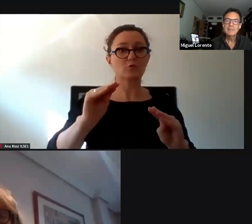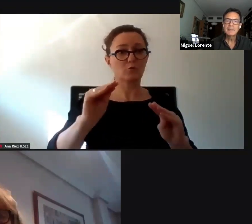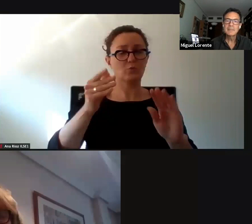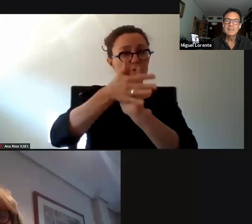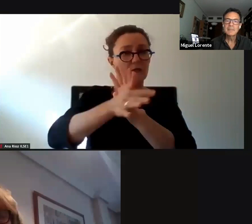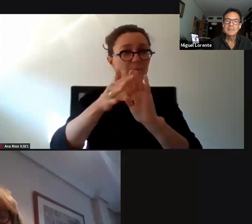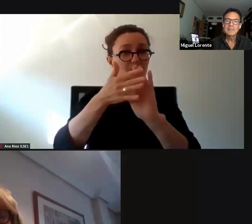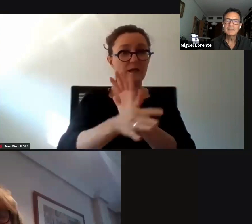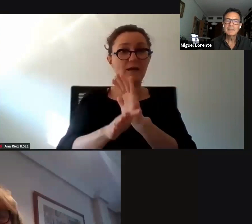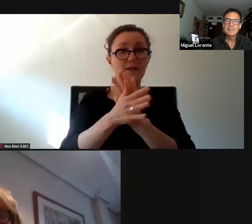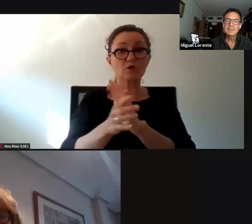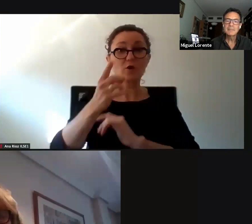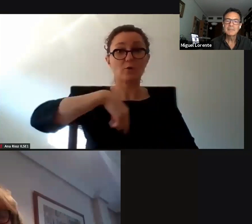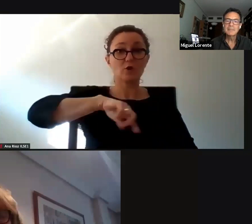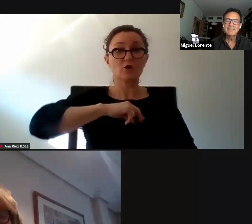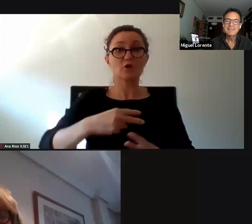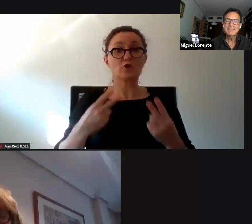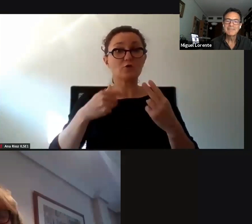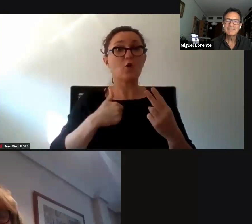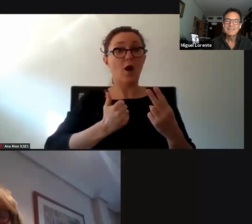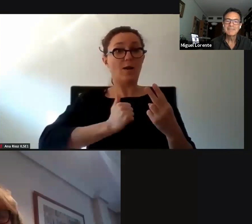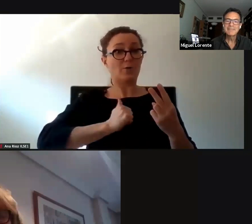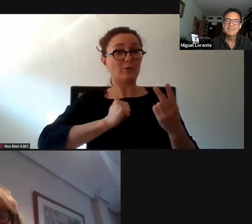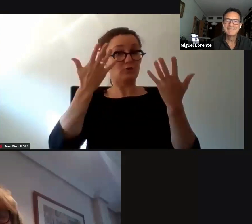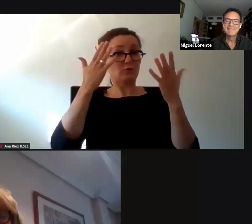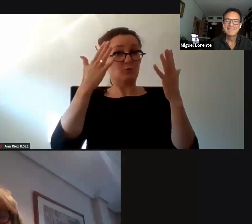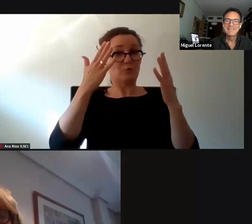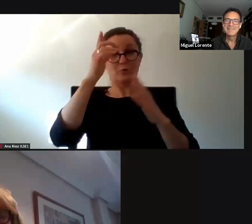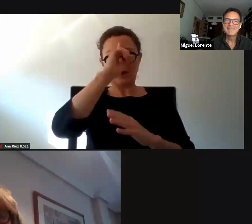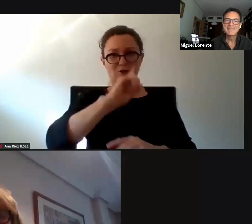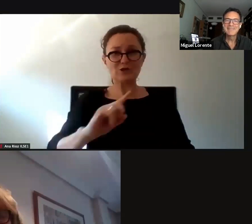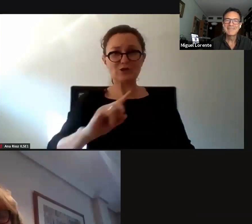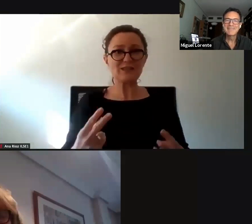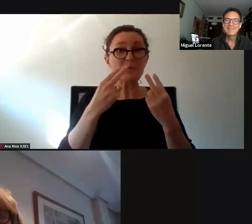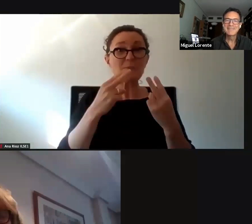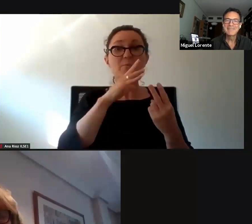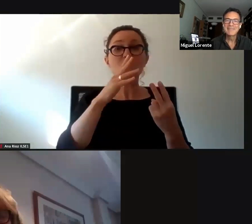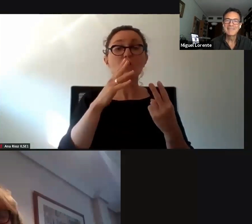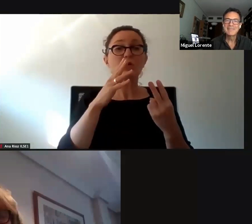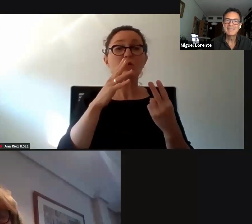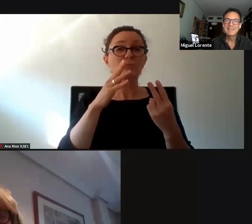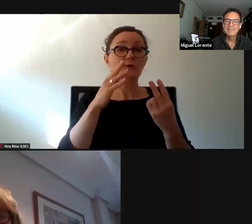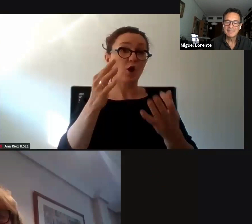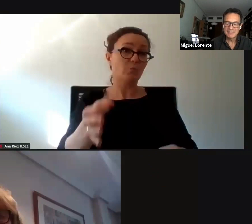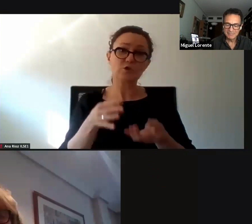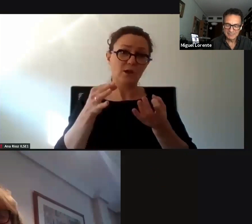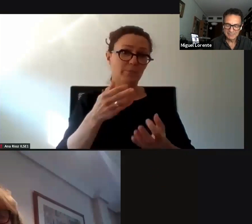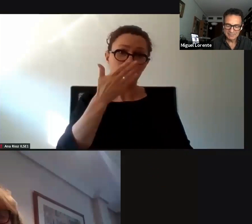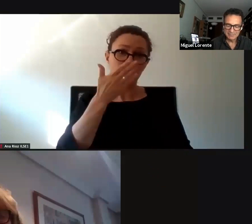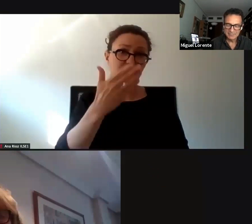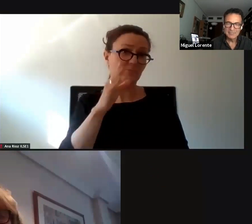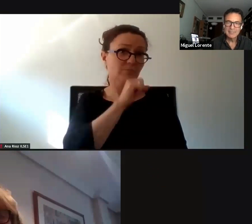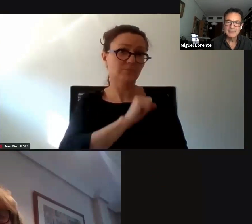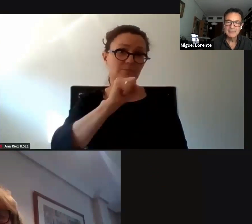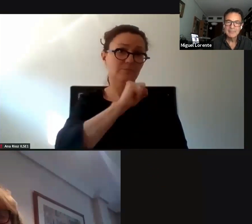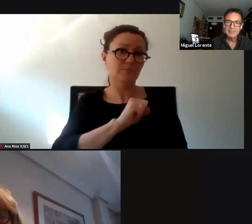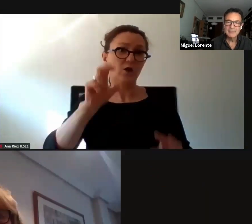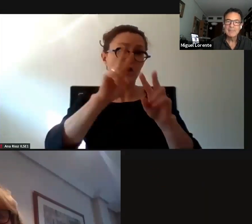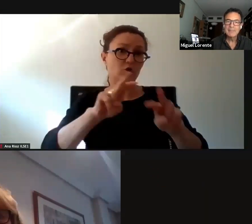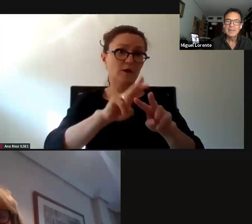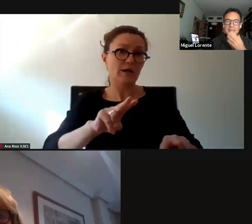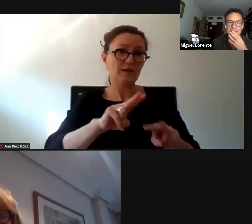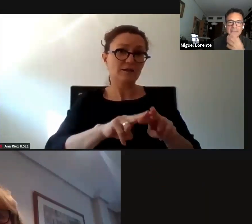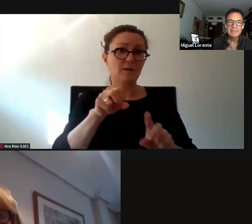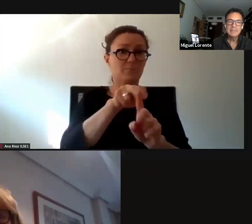que como no se nos ve, yo te aplaudo desde aquí, no sé si se me ve, porque has estado como siempre pues estupendo con tu análisis desde todas